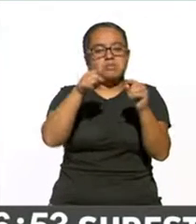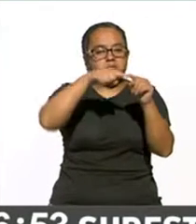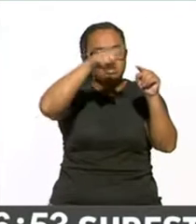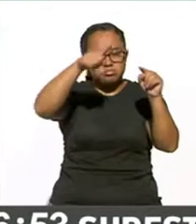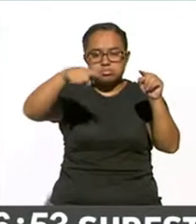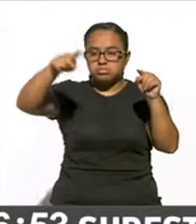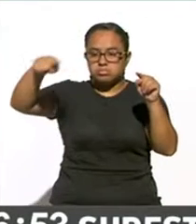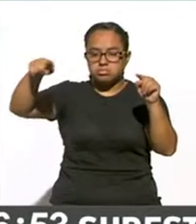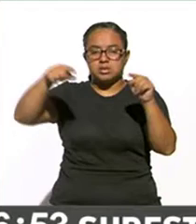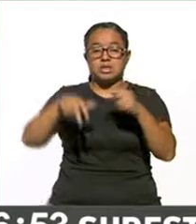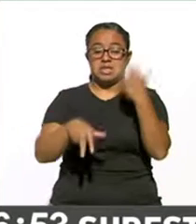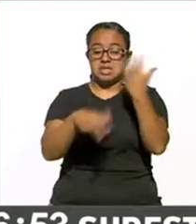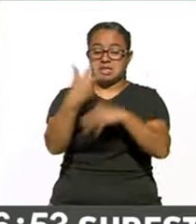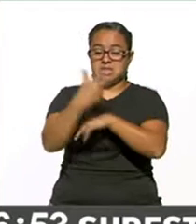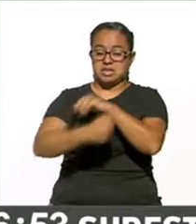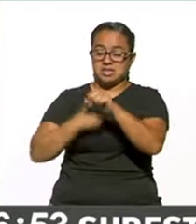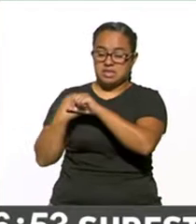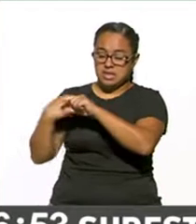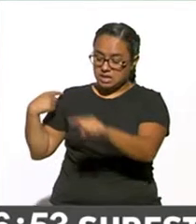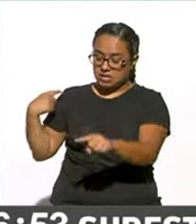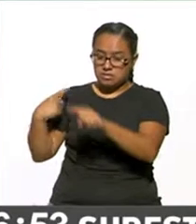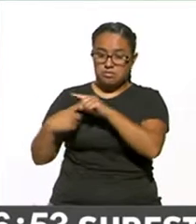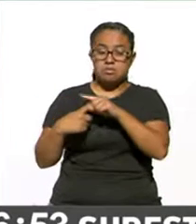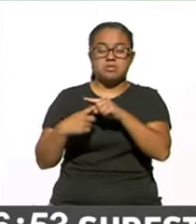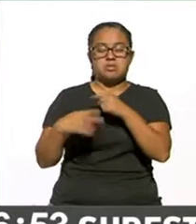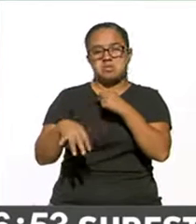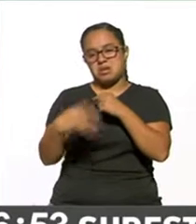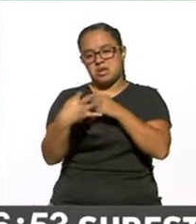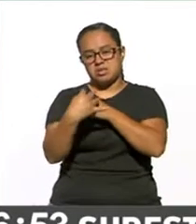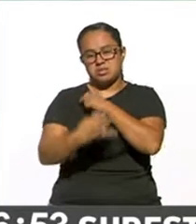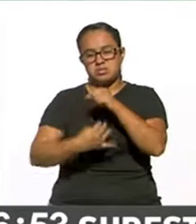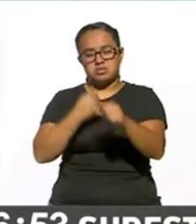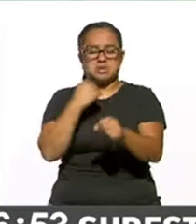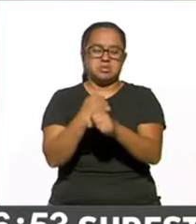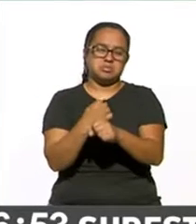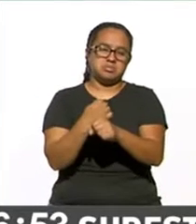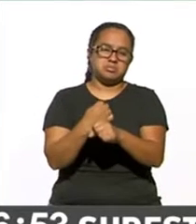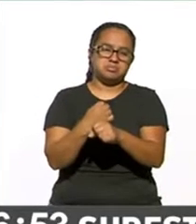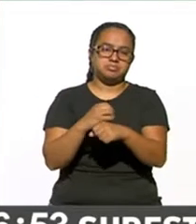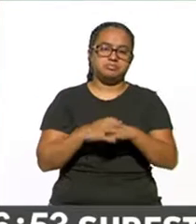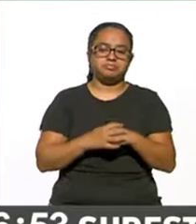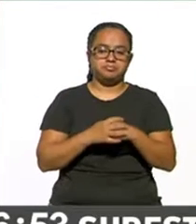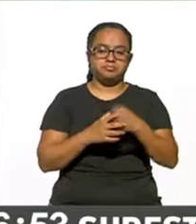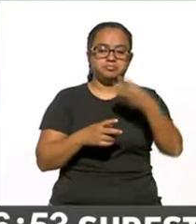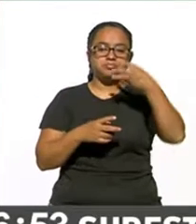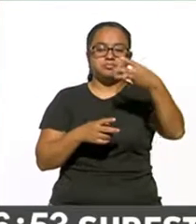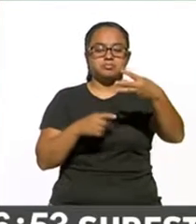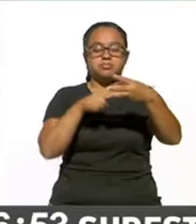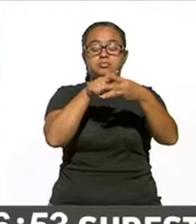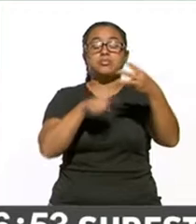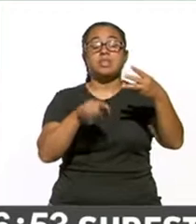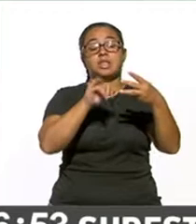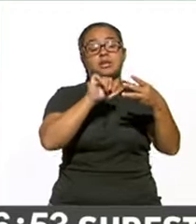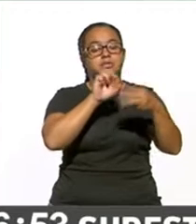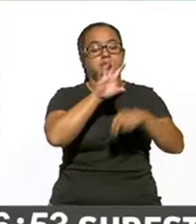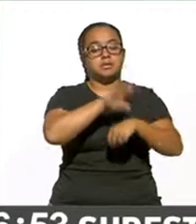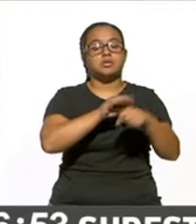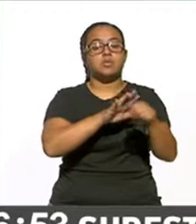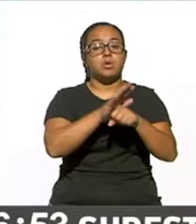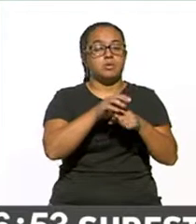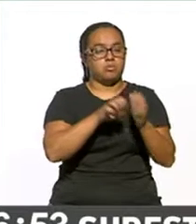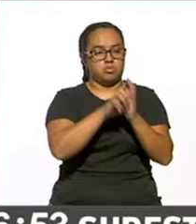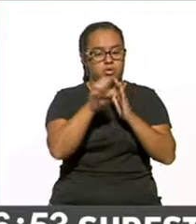En cerca de 13 años que tiene esta serie, 14 años, prácticamente las tres que se justifican es al